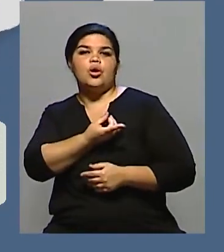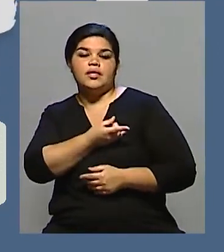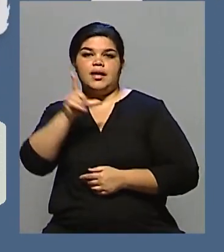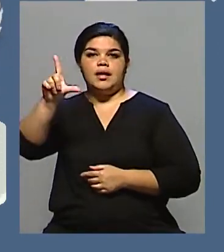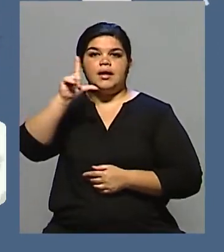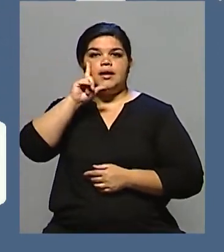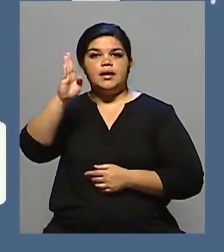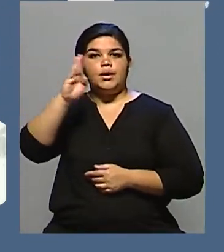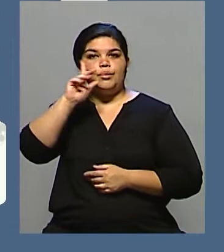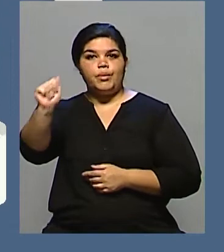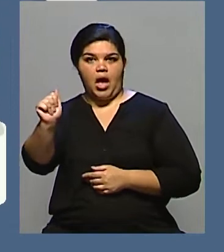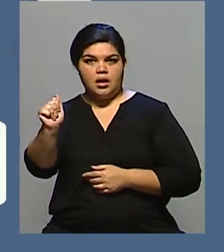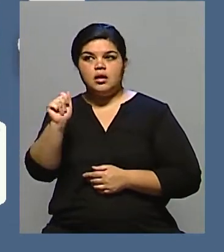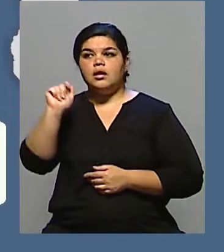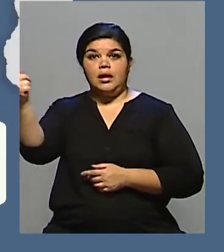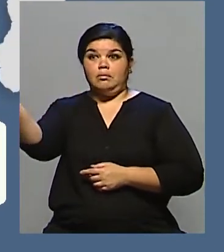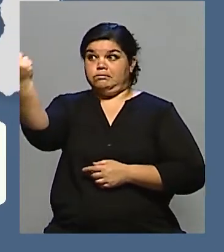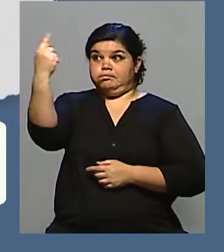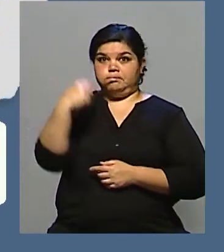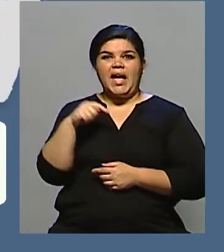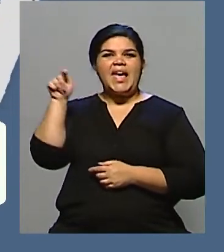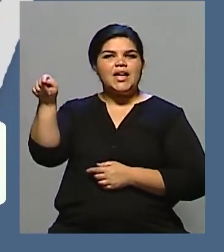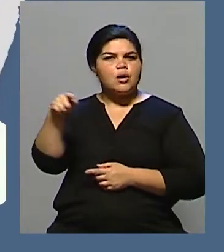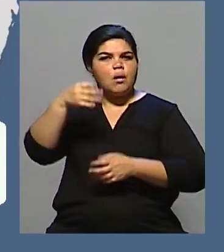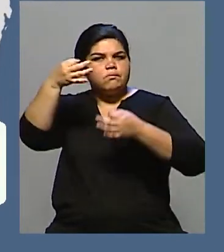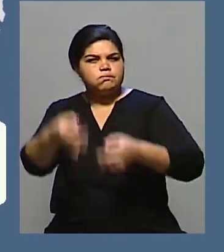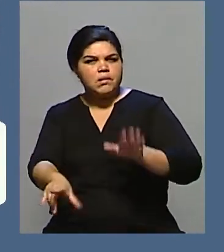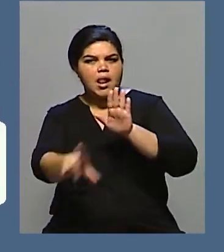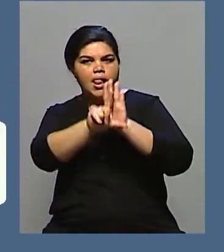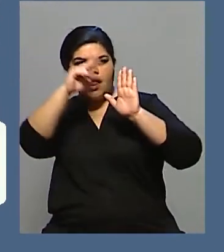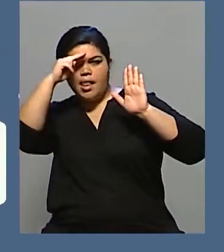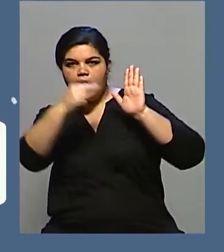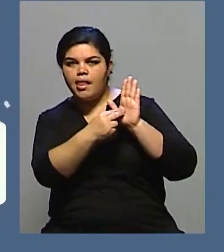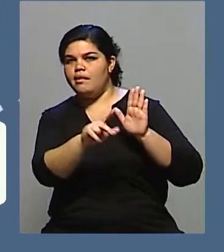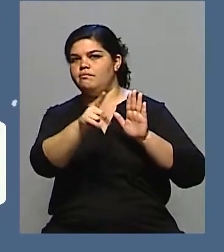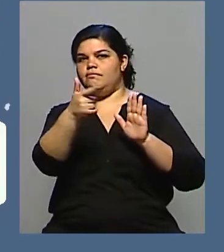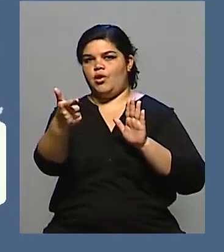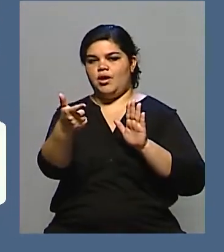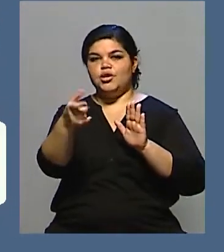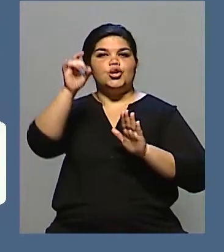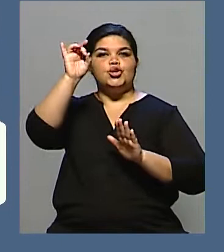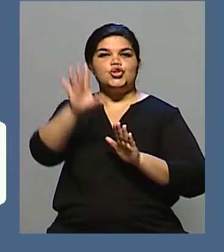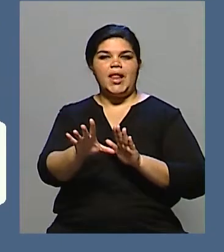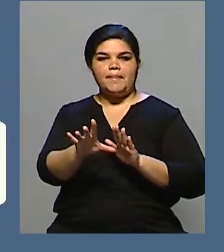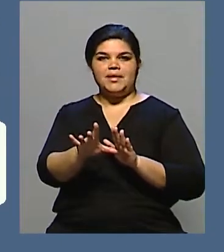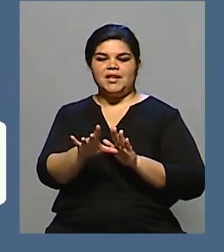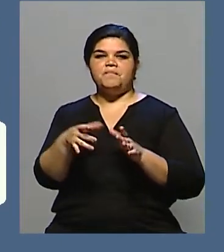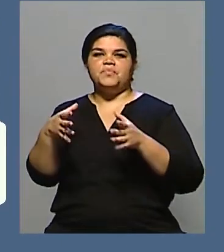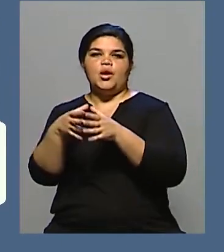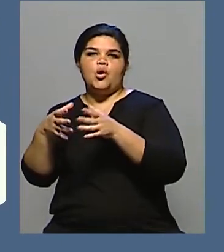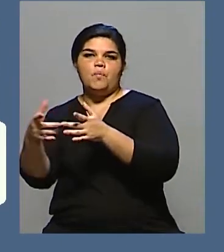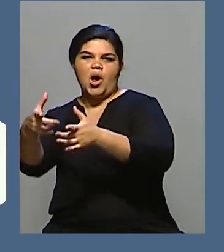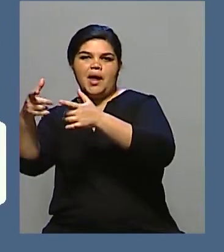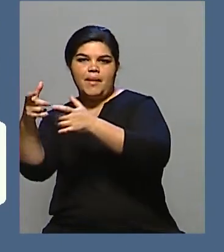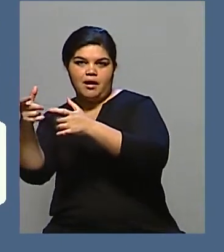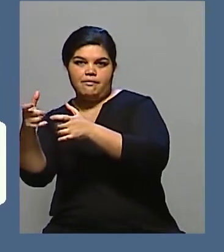un tráfico clandestino, ¿ok? Y un acuerdo entre mafia líbicas y